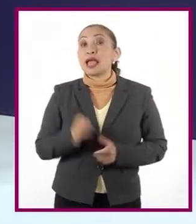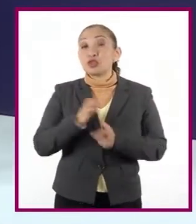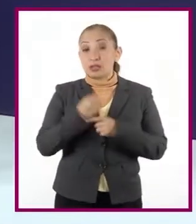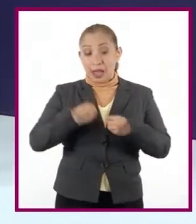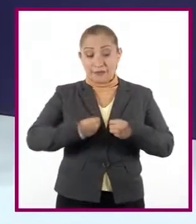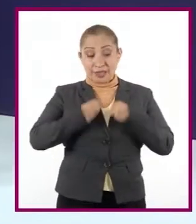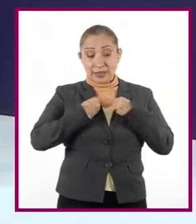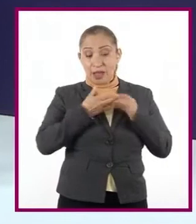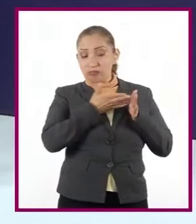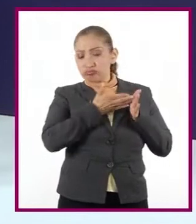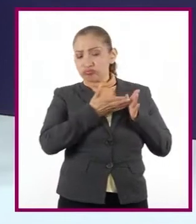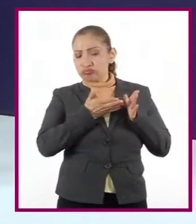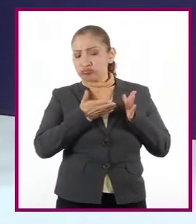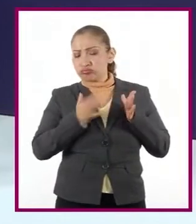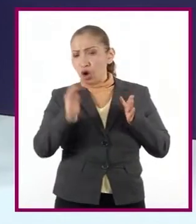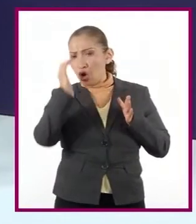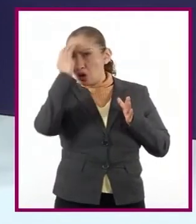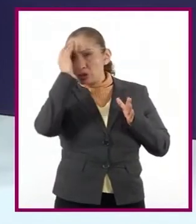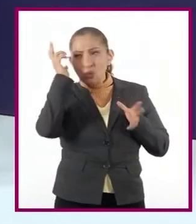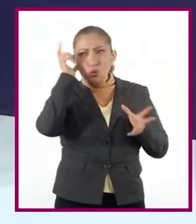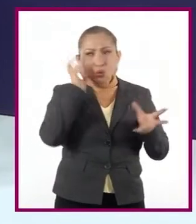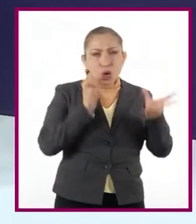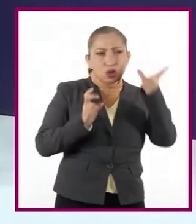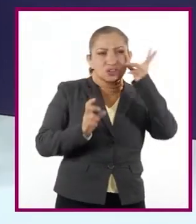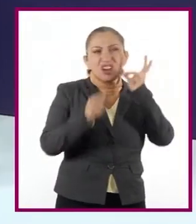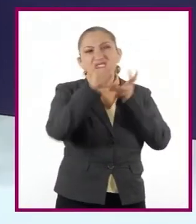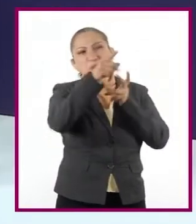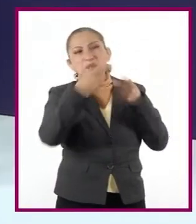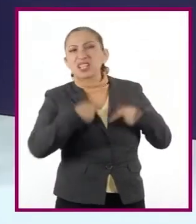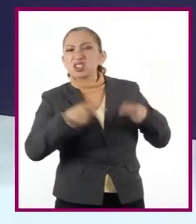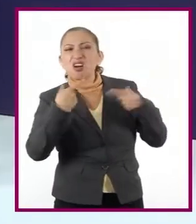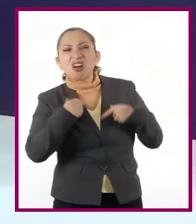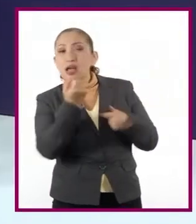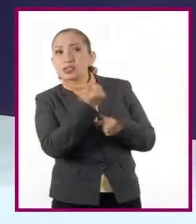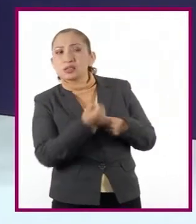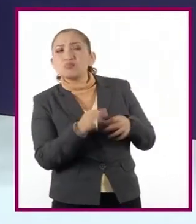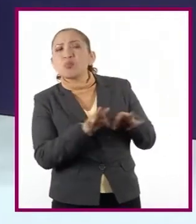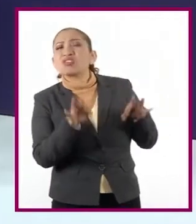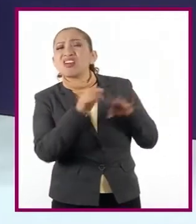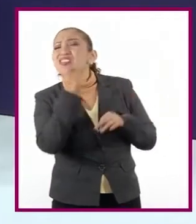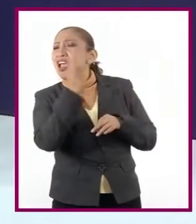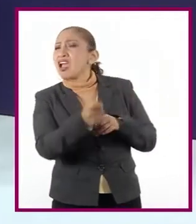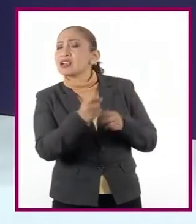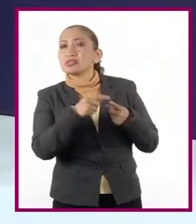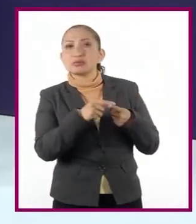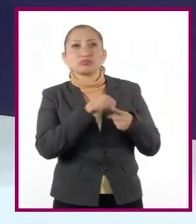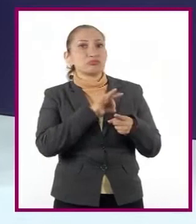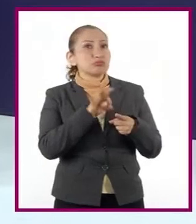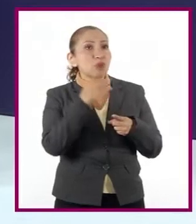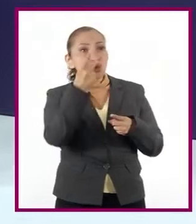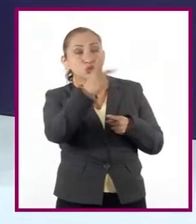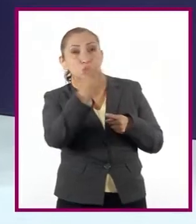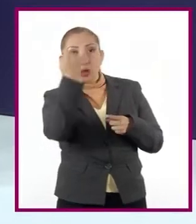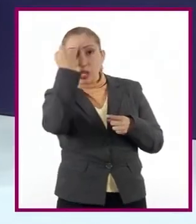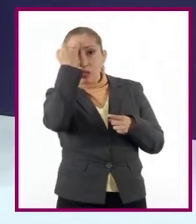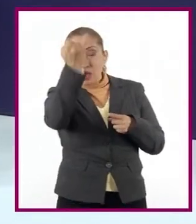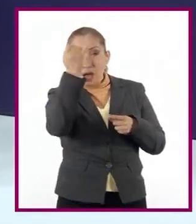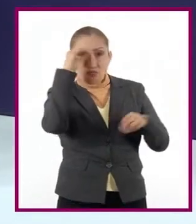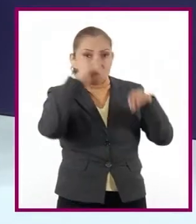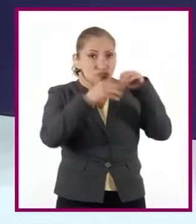vida vamos conociendo o escuchando acerca de personas sobresalientes, ya sea por sus